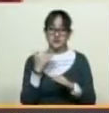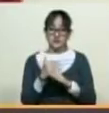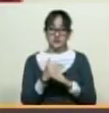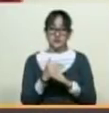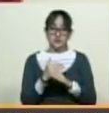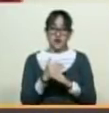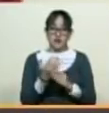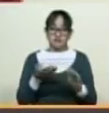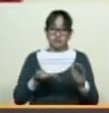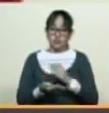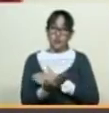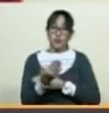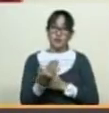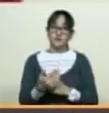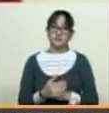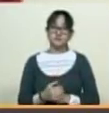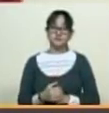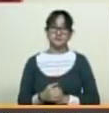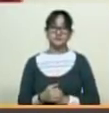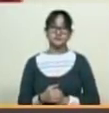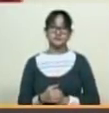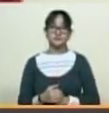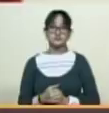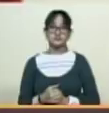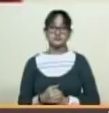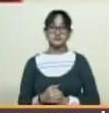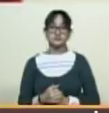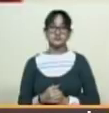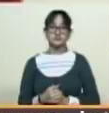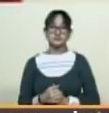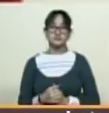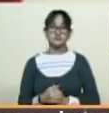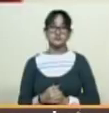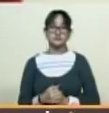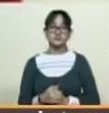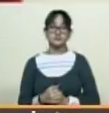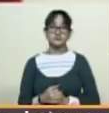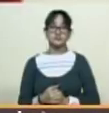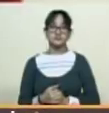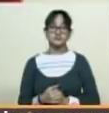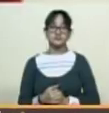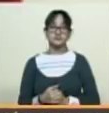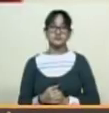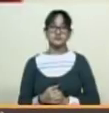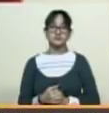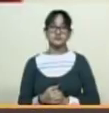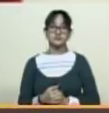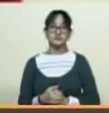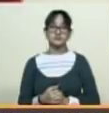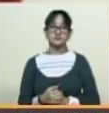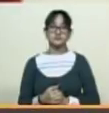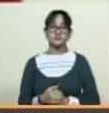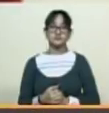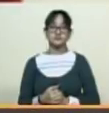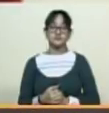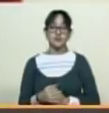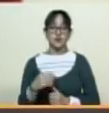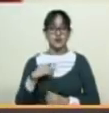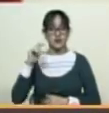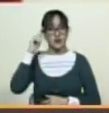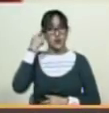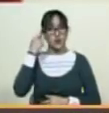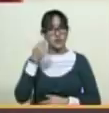impresos. También nosotros queremos recordarles y